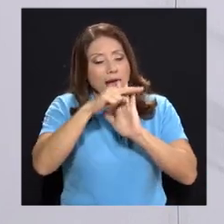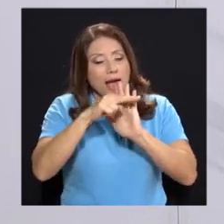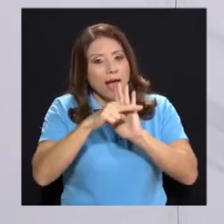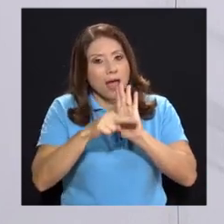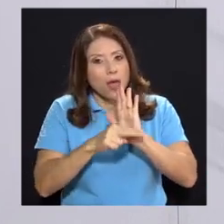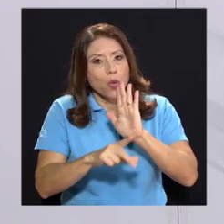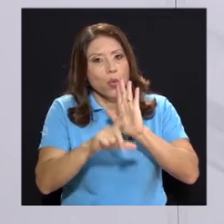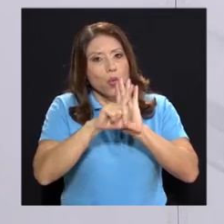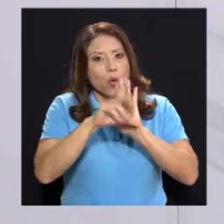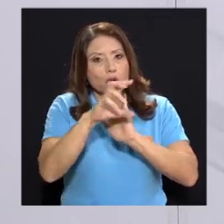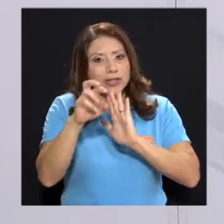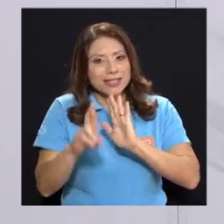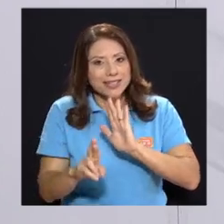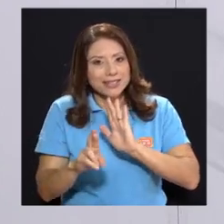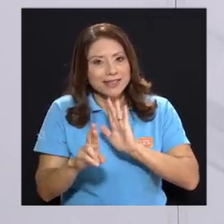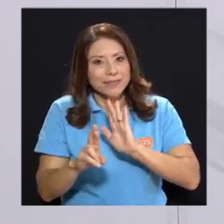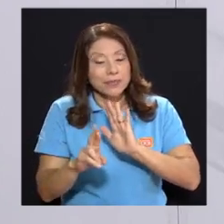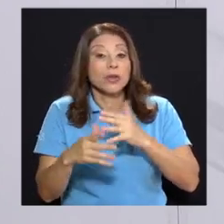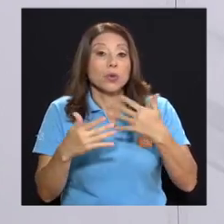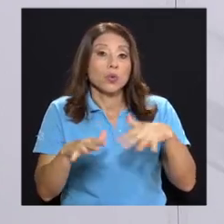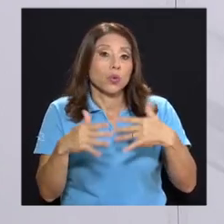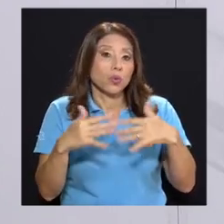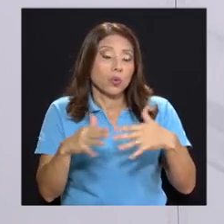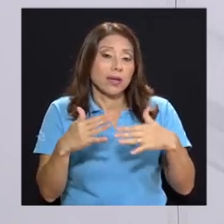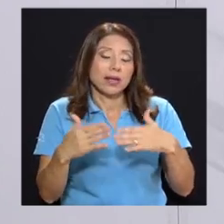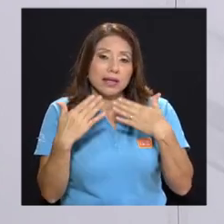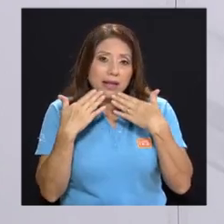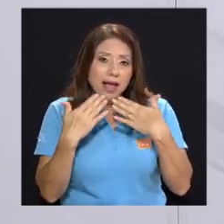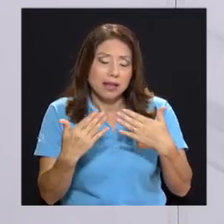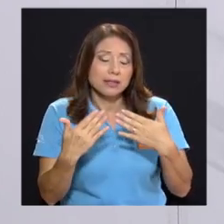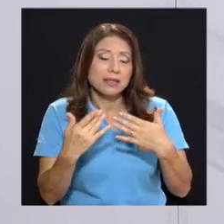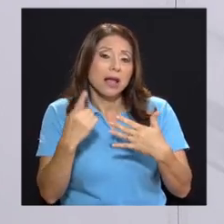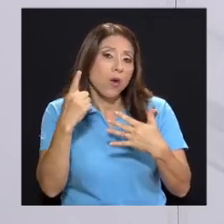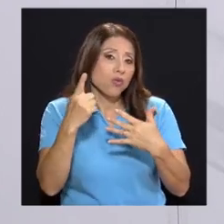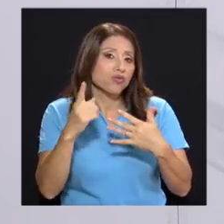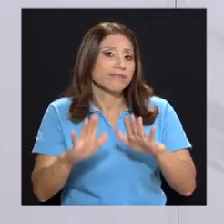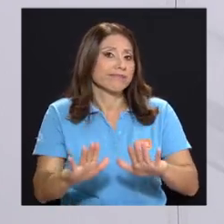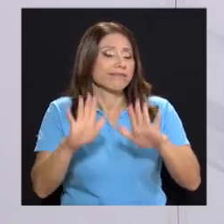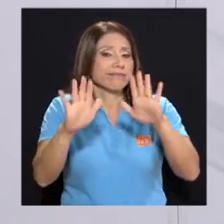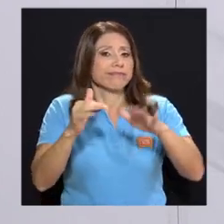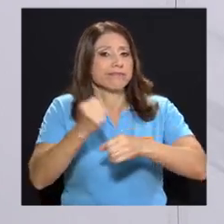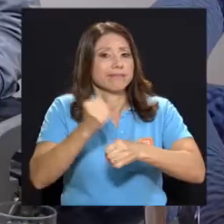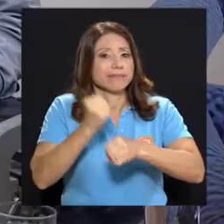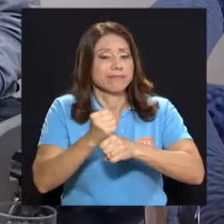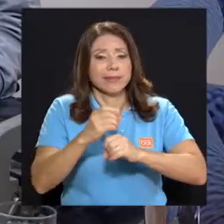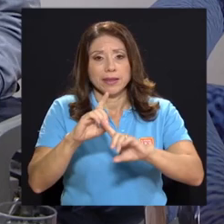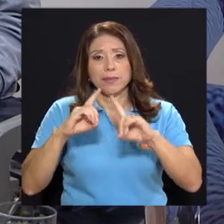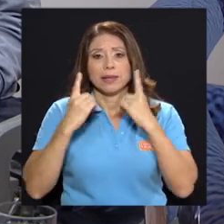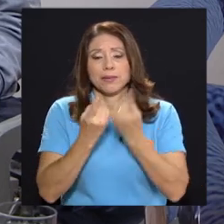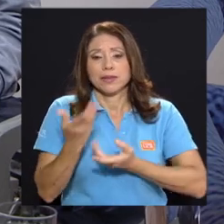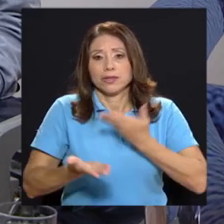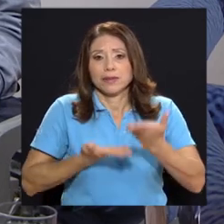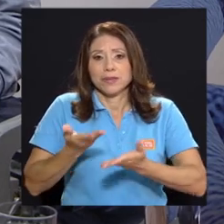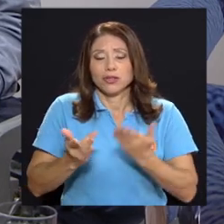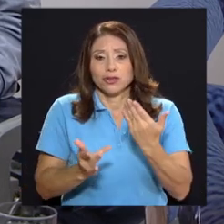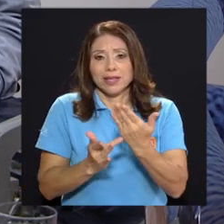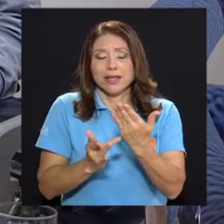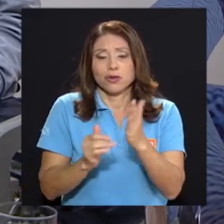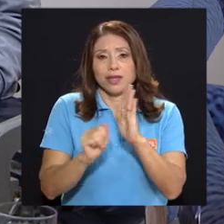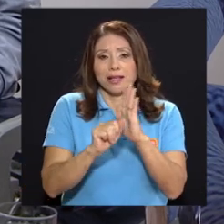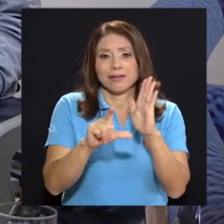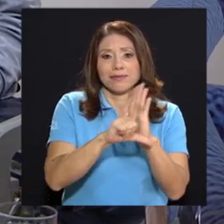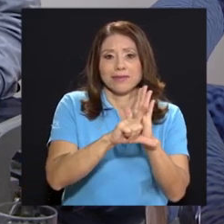de hecho gracias un gran trabajo del departamento de servicios técnicos de la asamblea legislativa y la